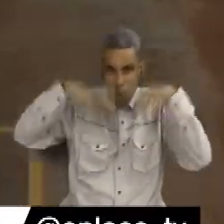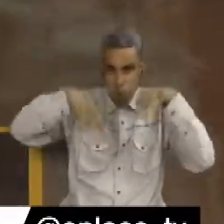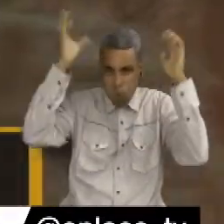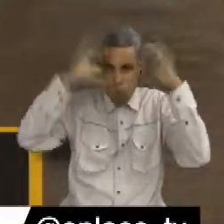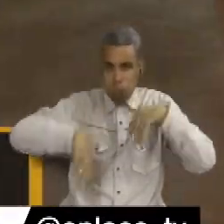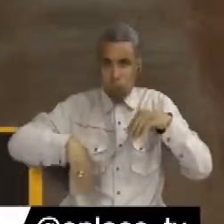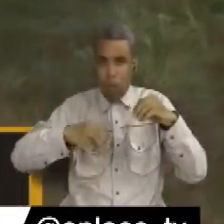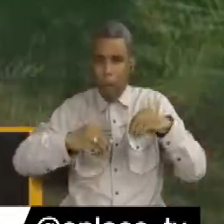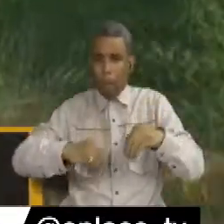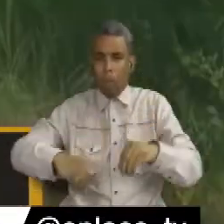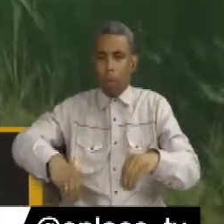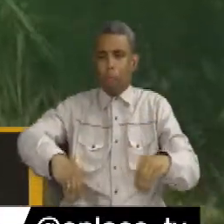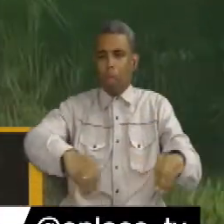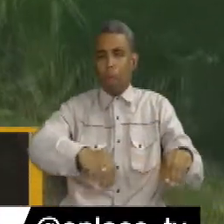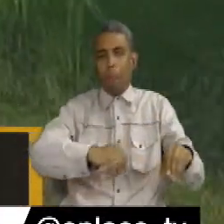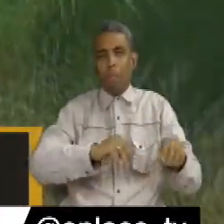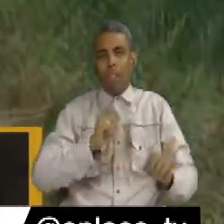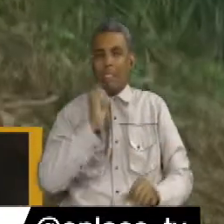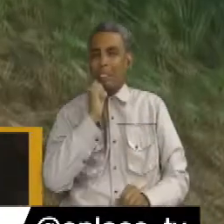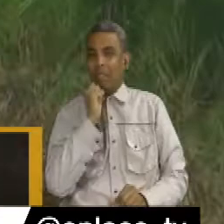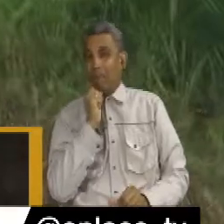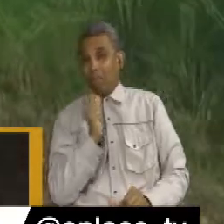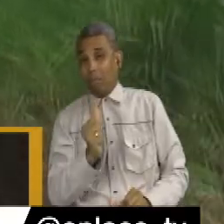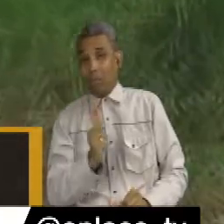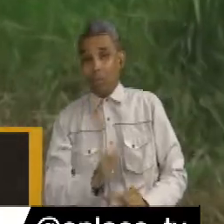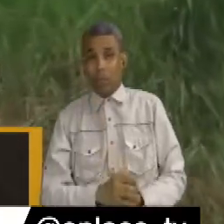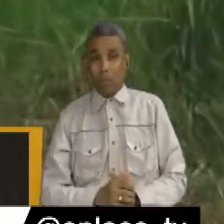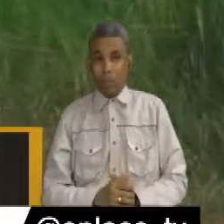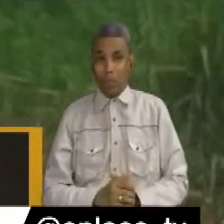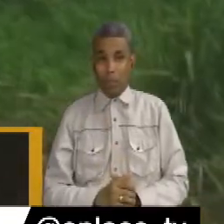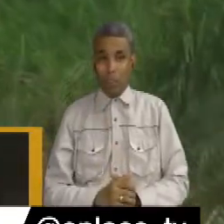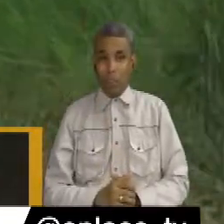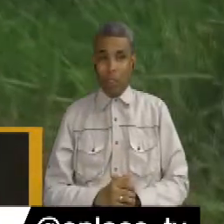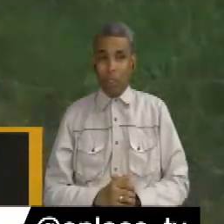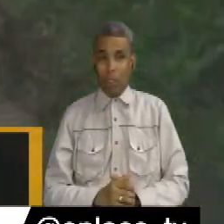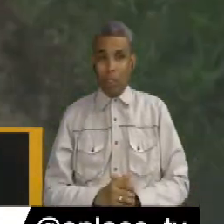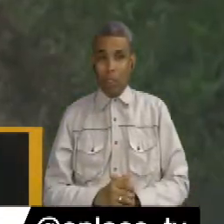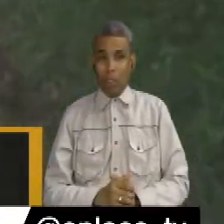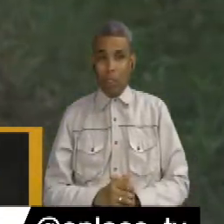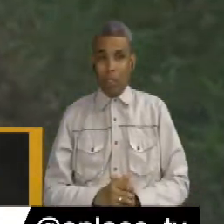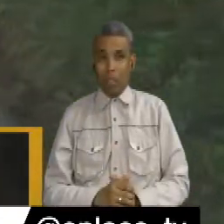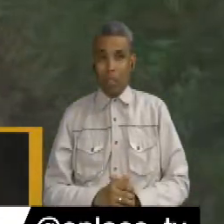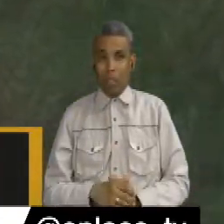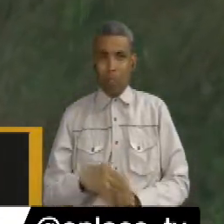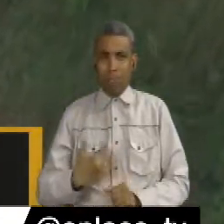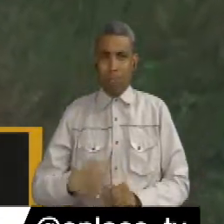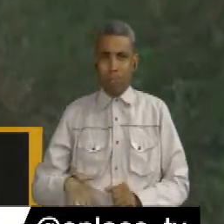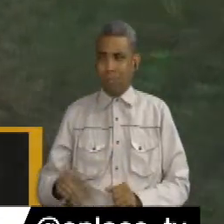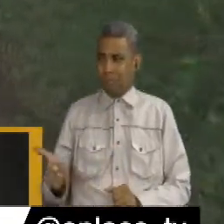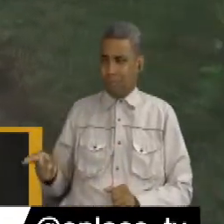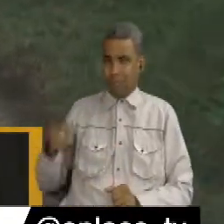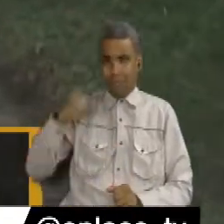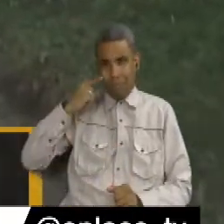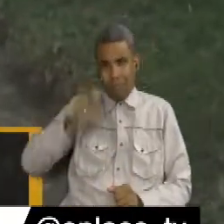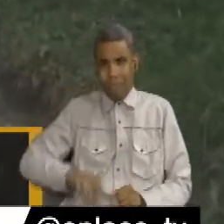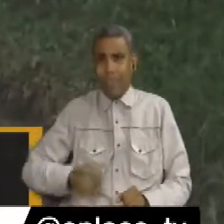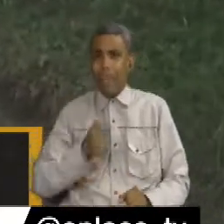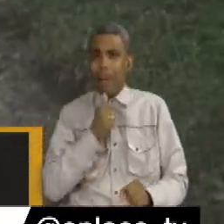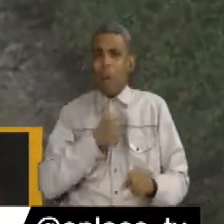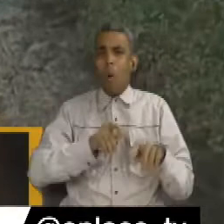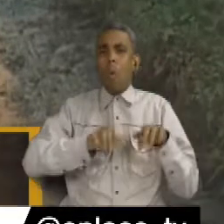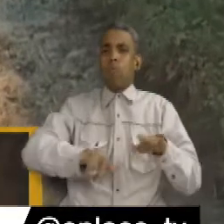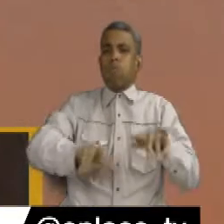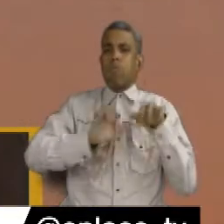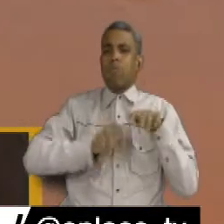toda clase de maniobras para salir de ellos. Más que una vía, parece un campo para practicar rally o motocross. Esta es la